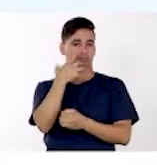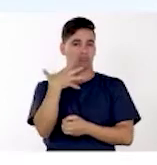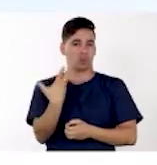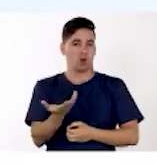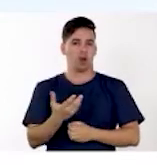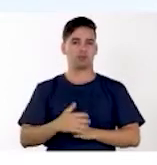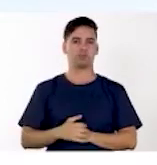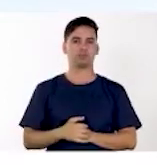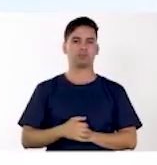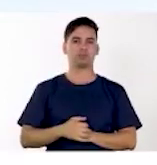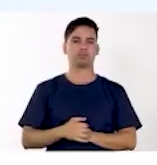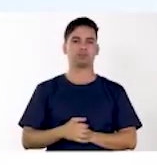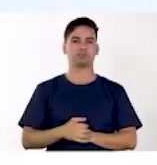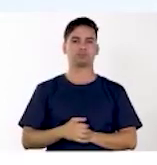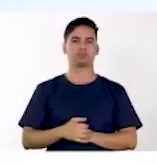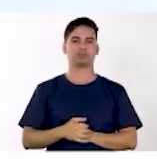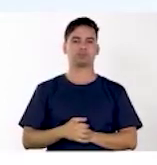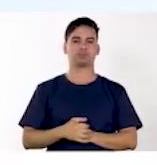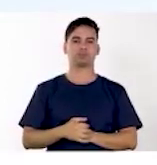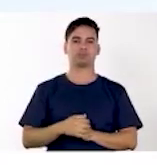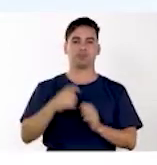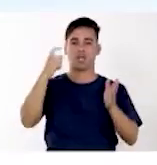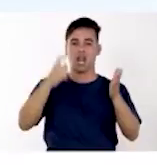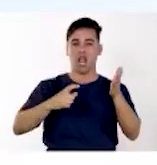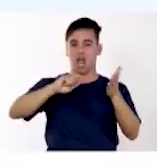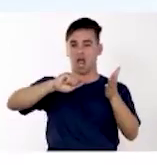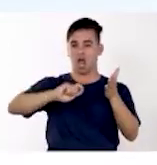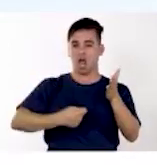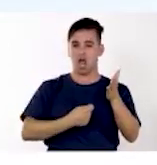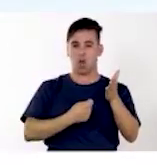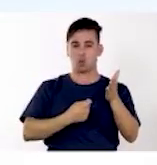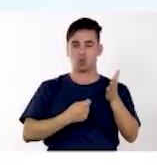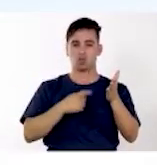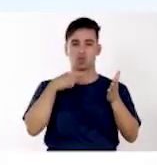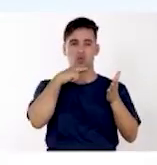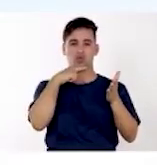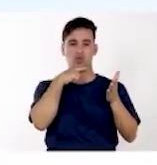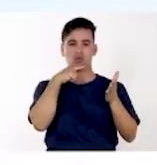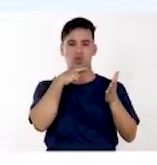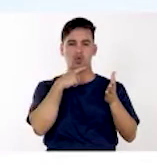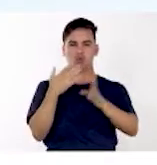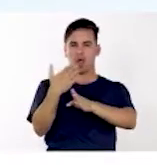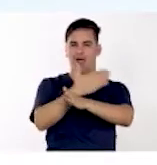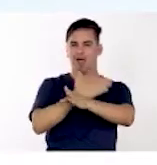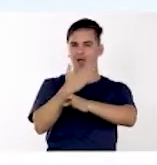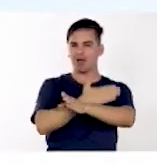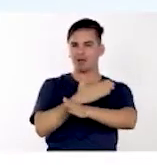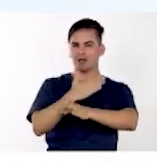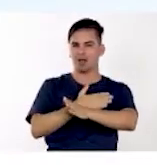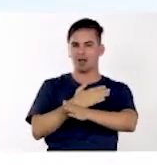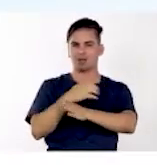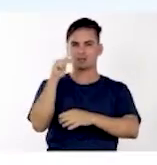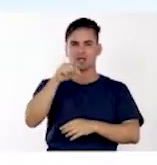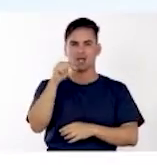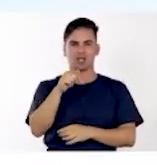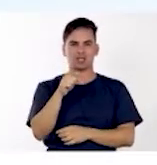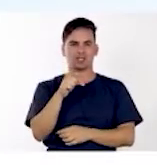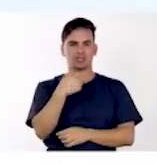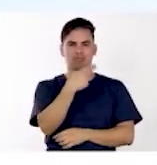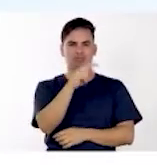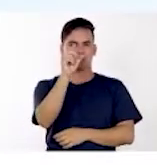En Casca se adelanta a presentar la deshumanización del hombre en esa sociedad